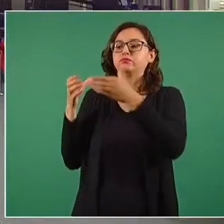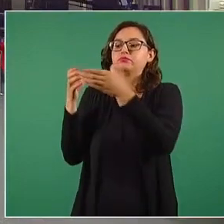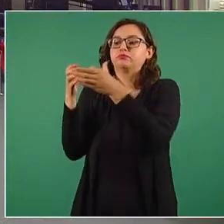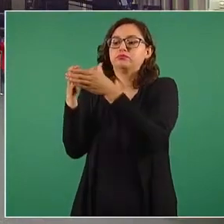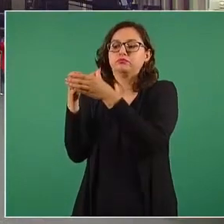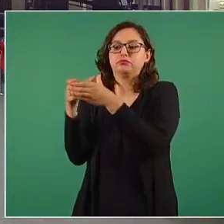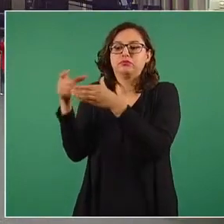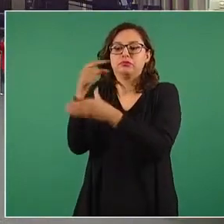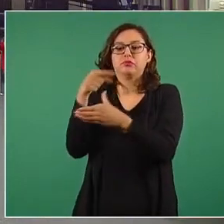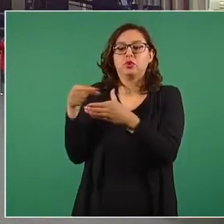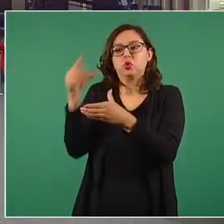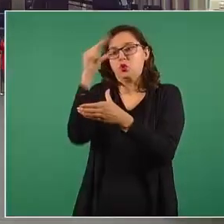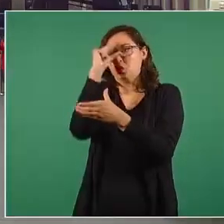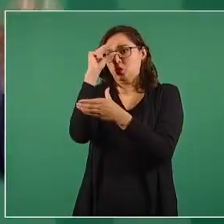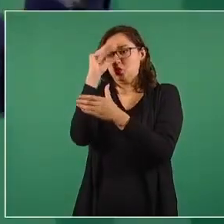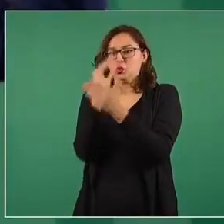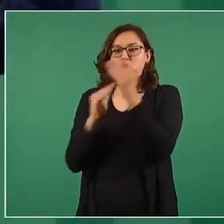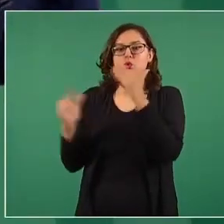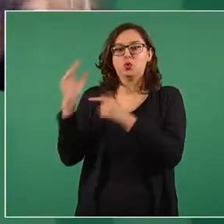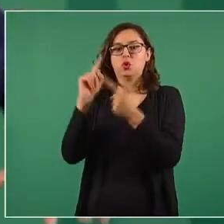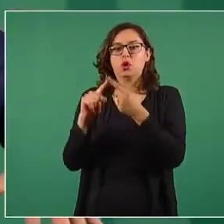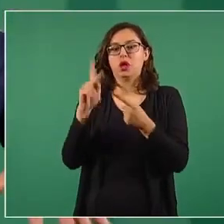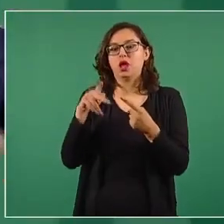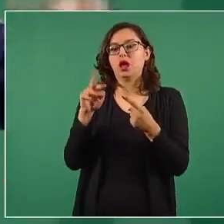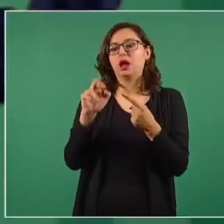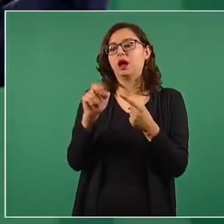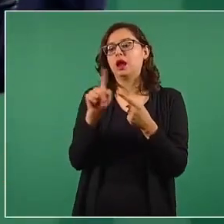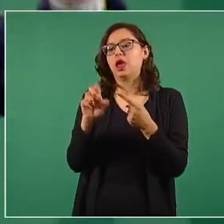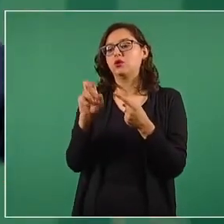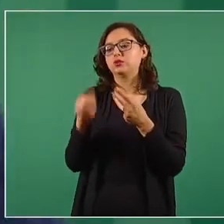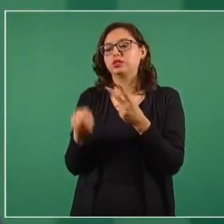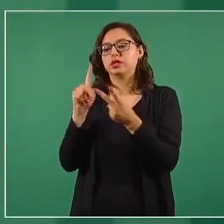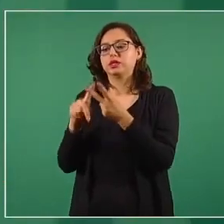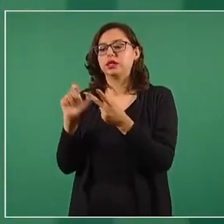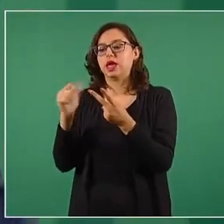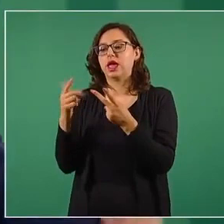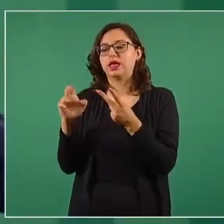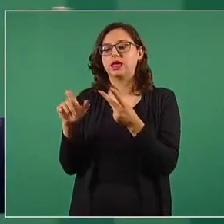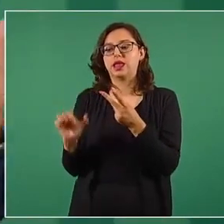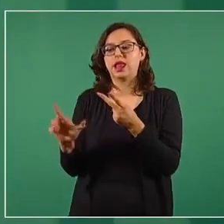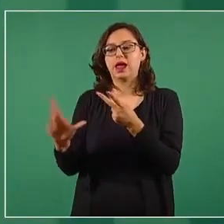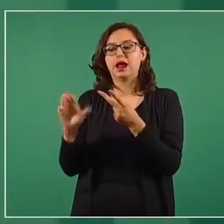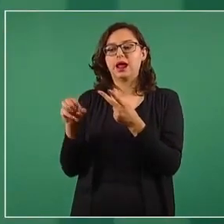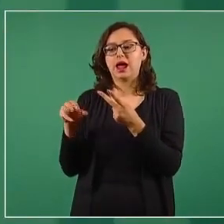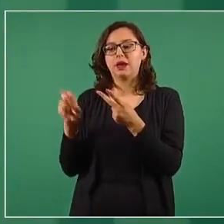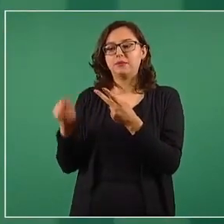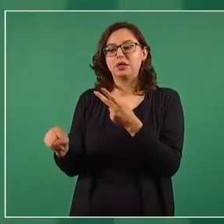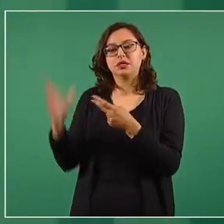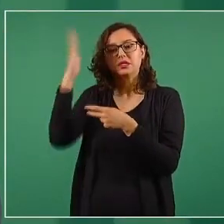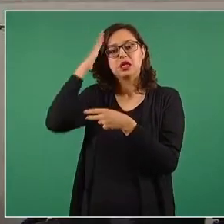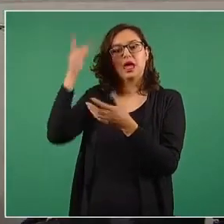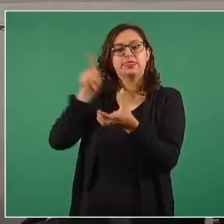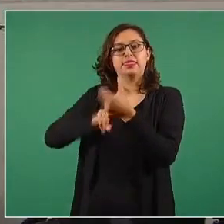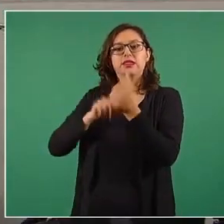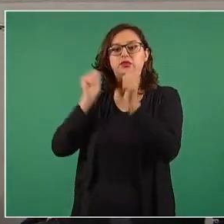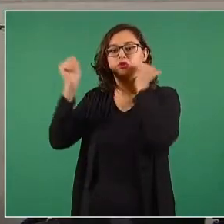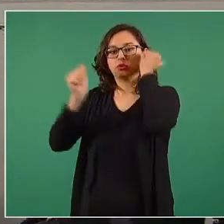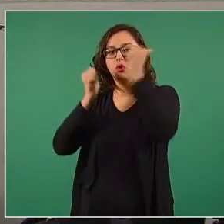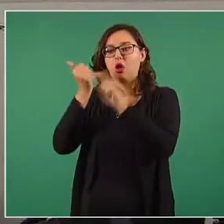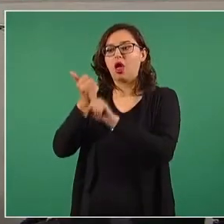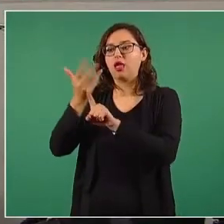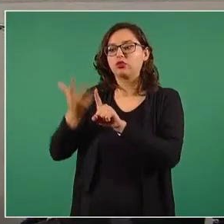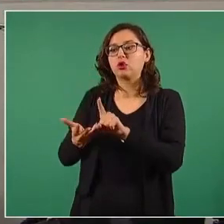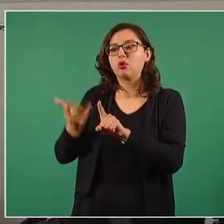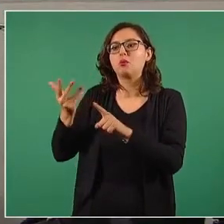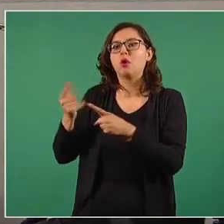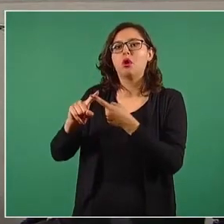Letras, que es Krause y Aguilar Camín, los jefes. Entonces, ahí están antropólogos, ¿sí?